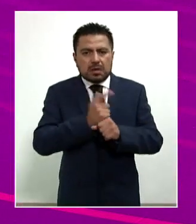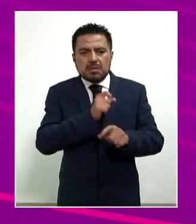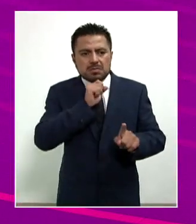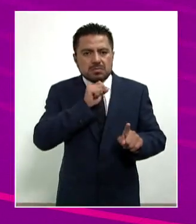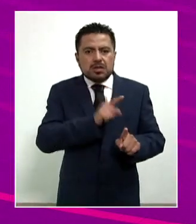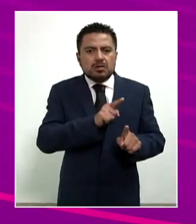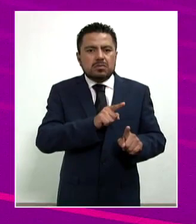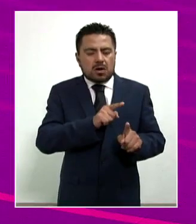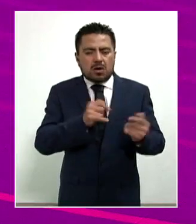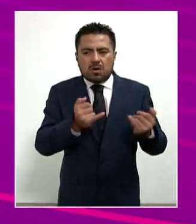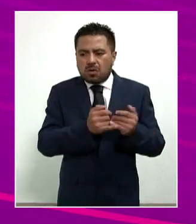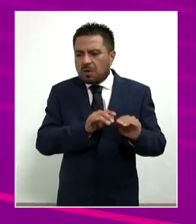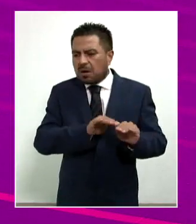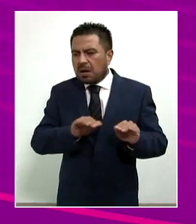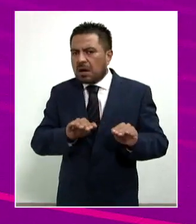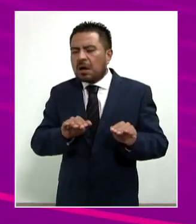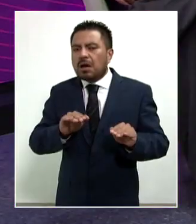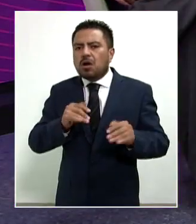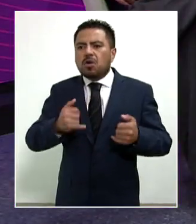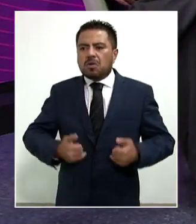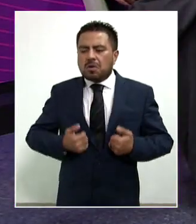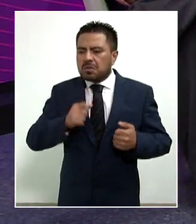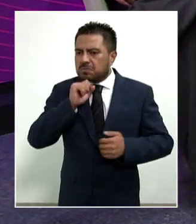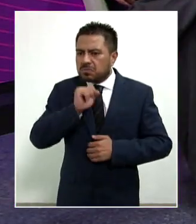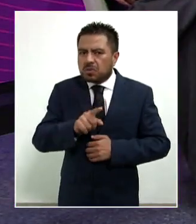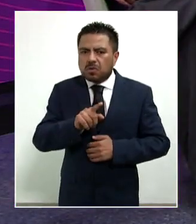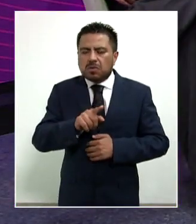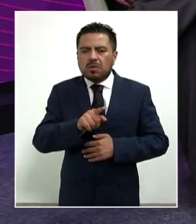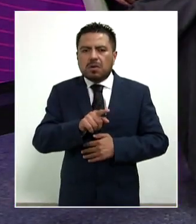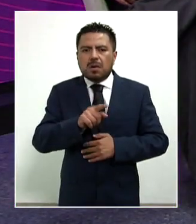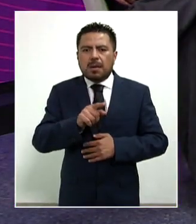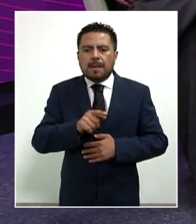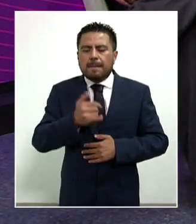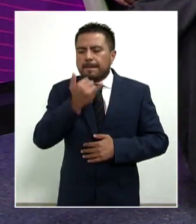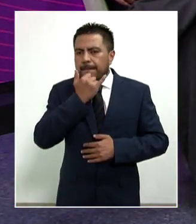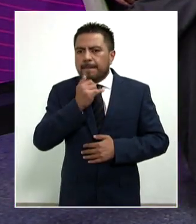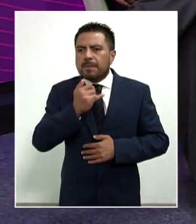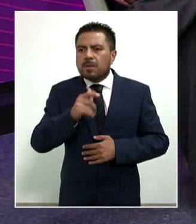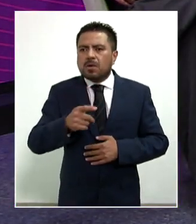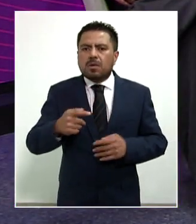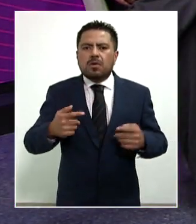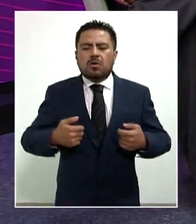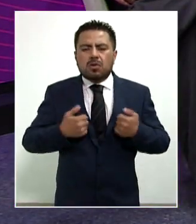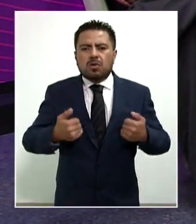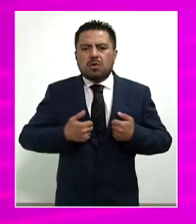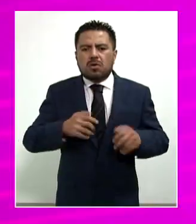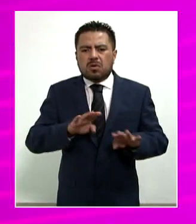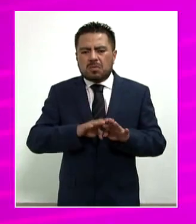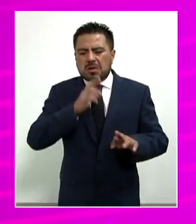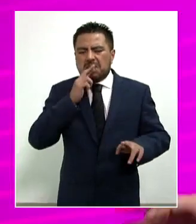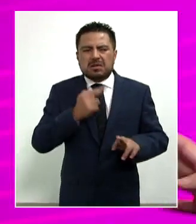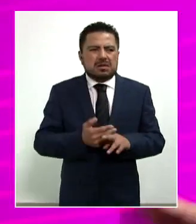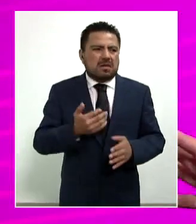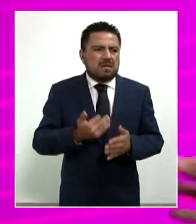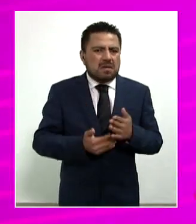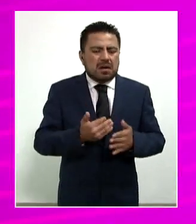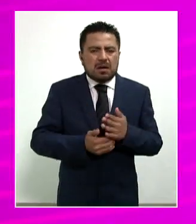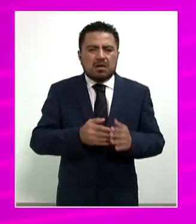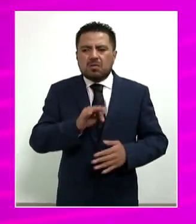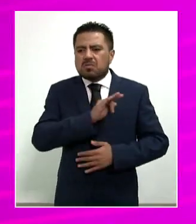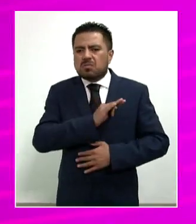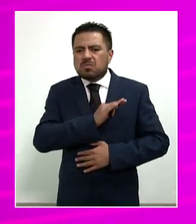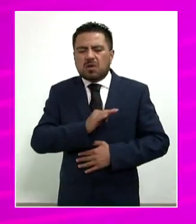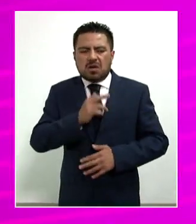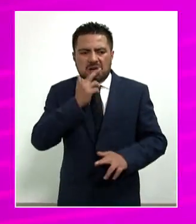misma proporción considera que los jóvenes son que los jóvenes son irresponsables y no pueden